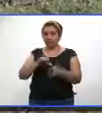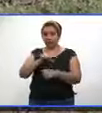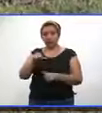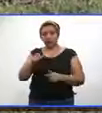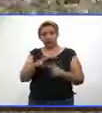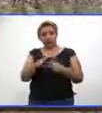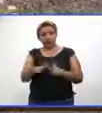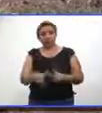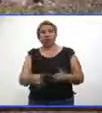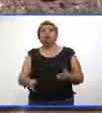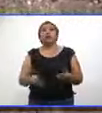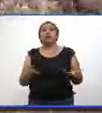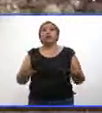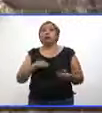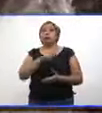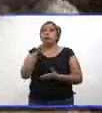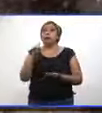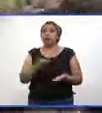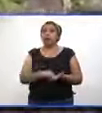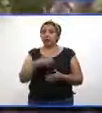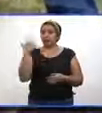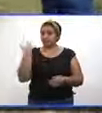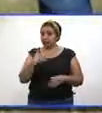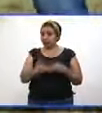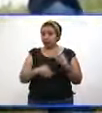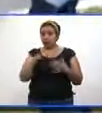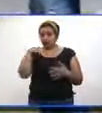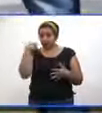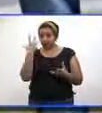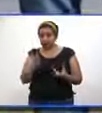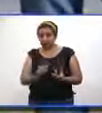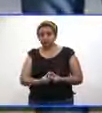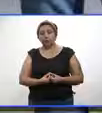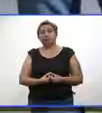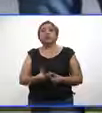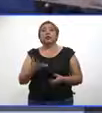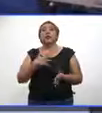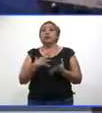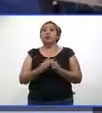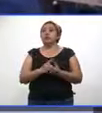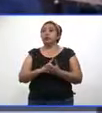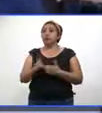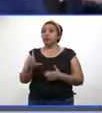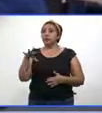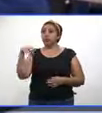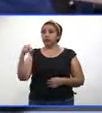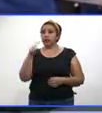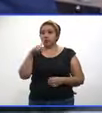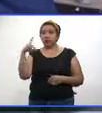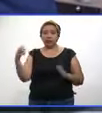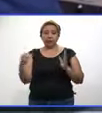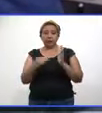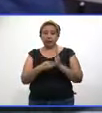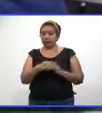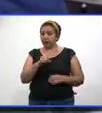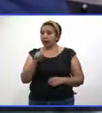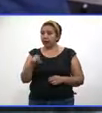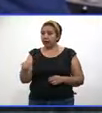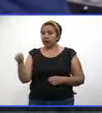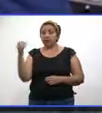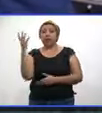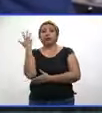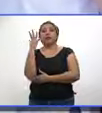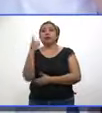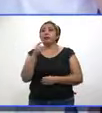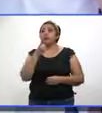para seguir en la construcción de la Mérida de 10 a la que todos aspiramos y tenemos derecho. Para alcanzar la meta de 100.000 árboles plantados, se